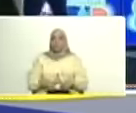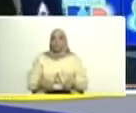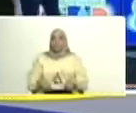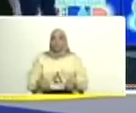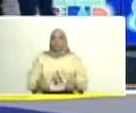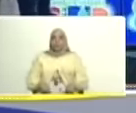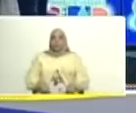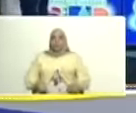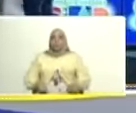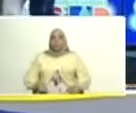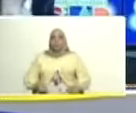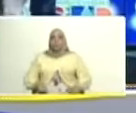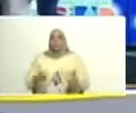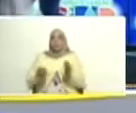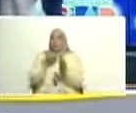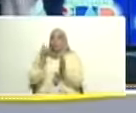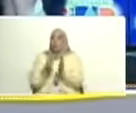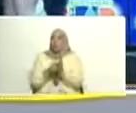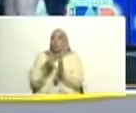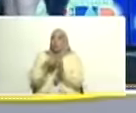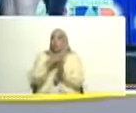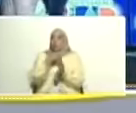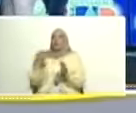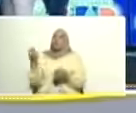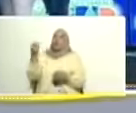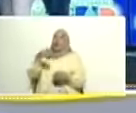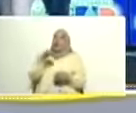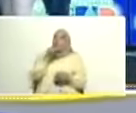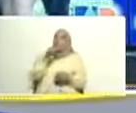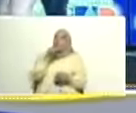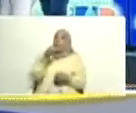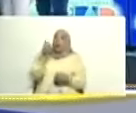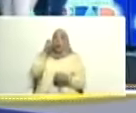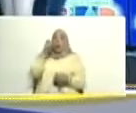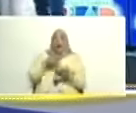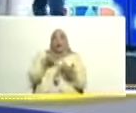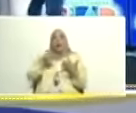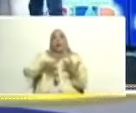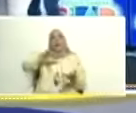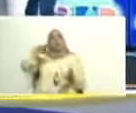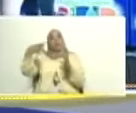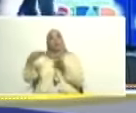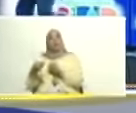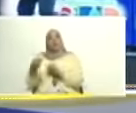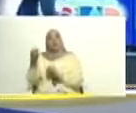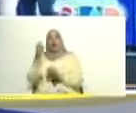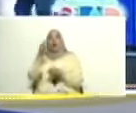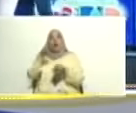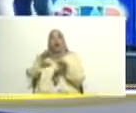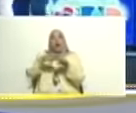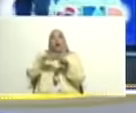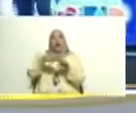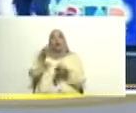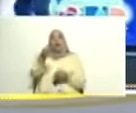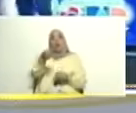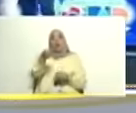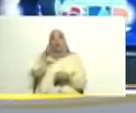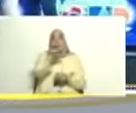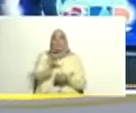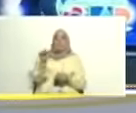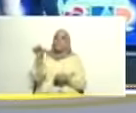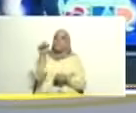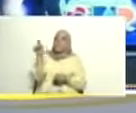para cumplirlo, porque yo quiero agregarle a los CLAP la caraota fija todos los meses, la